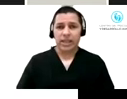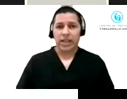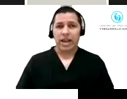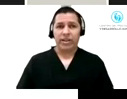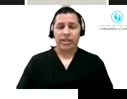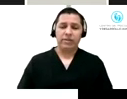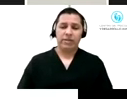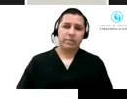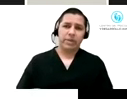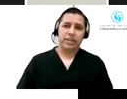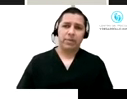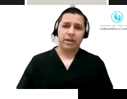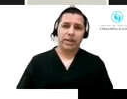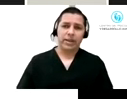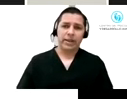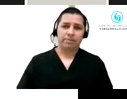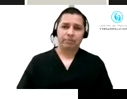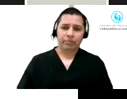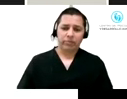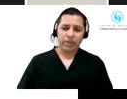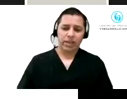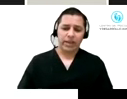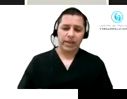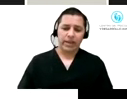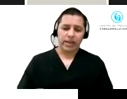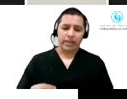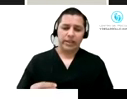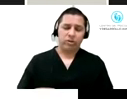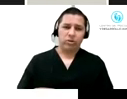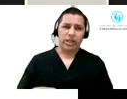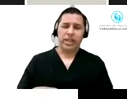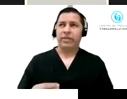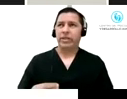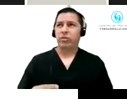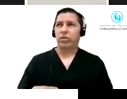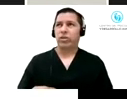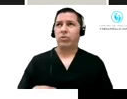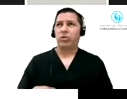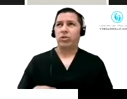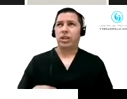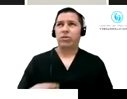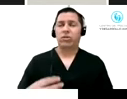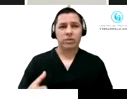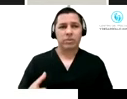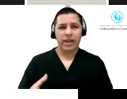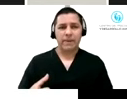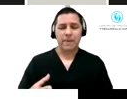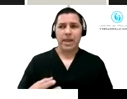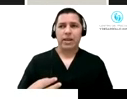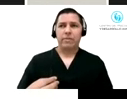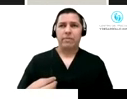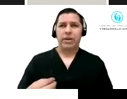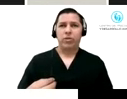preguntas afectivas, principalmente se reconoce aquí a veces cuando hacemos las cosas